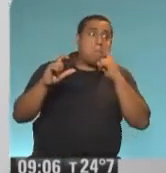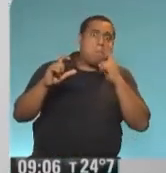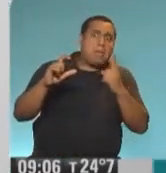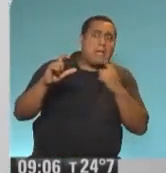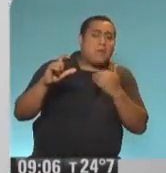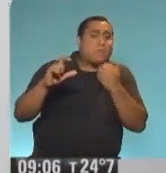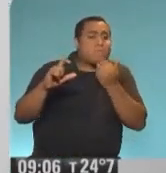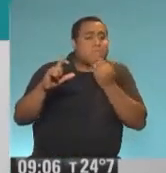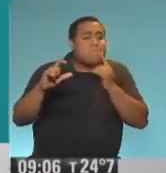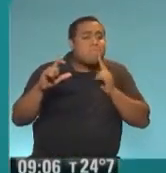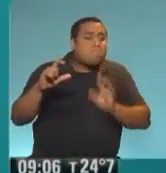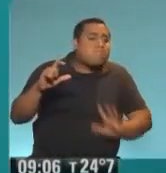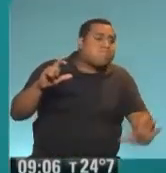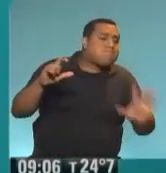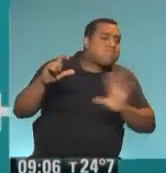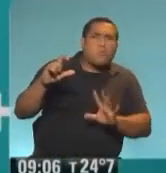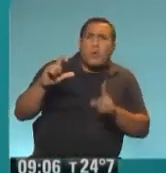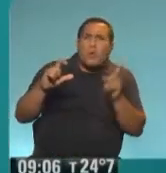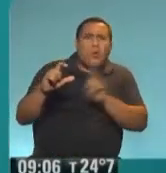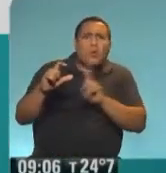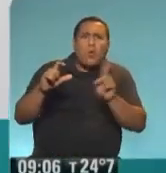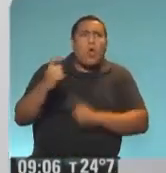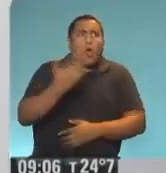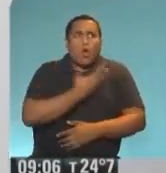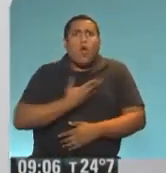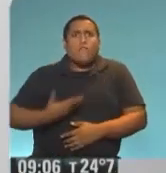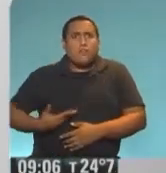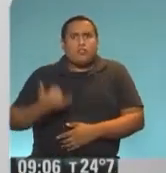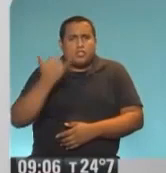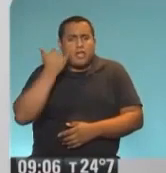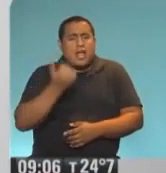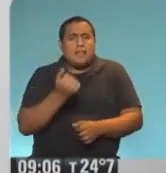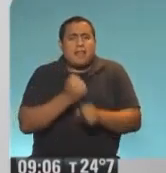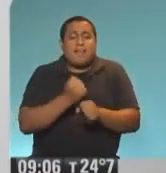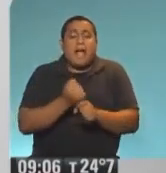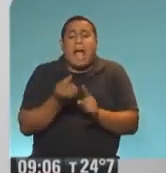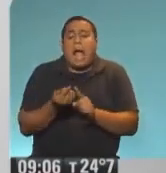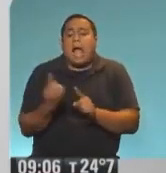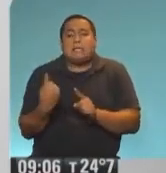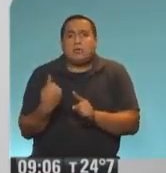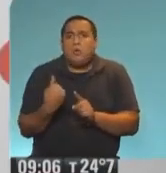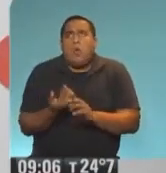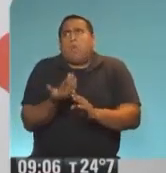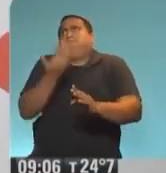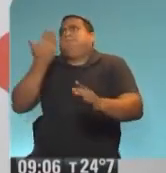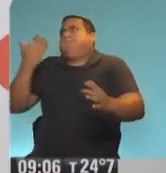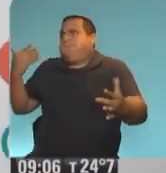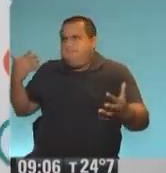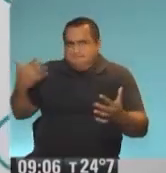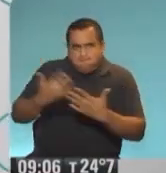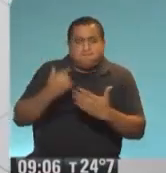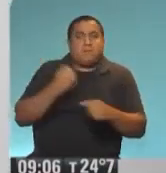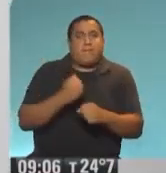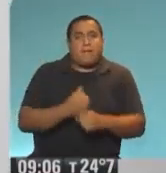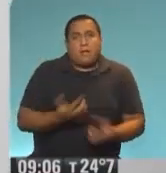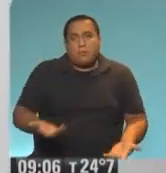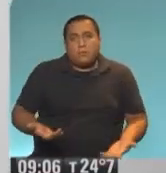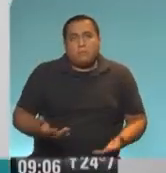Hay un Estado presente que trabaja no ayer, sino hace muchísimo tiempo en que esto suceda de esta manera,